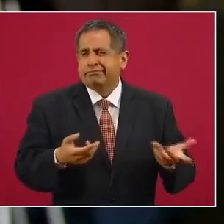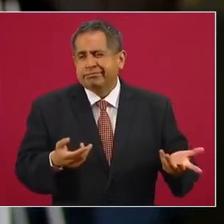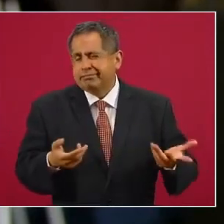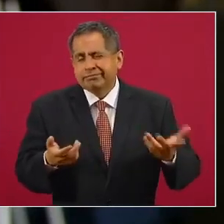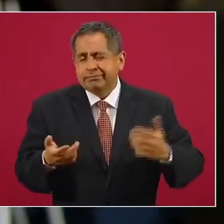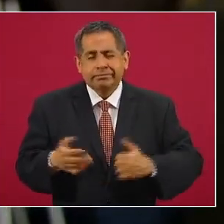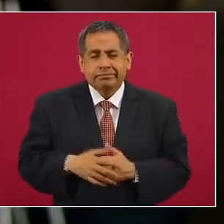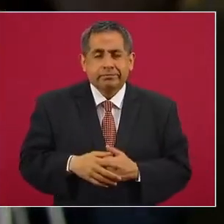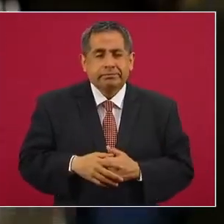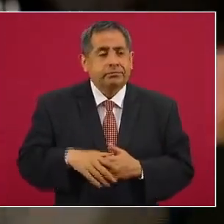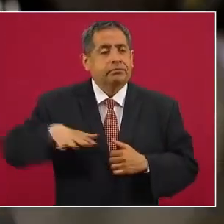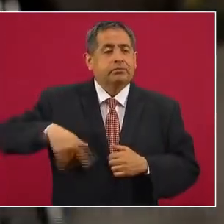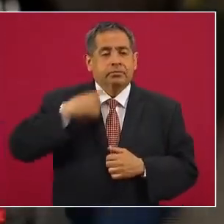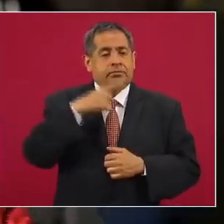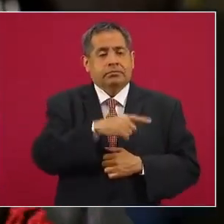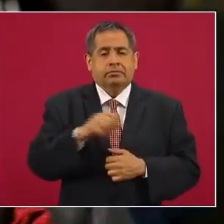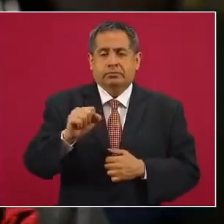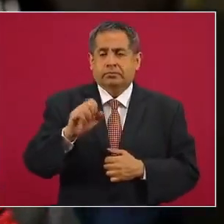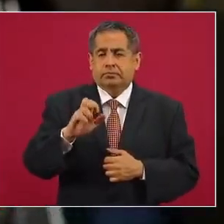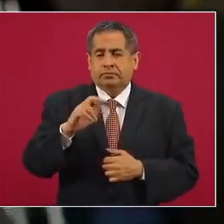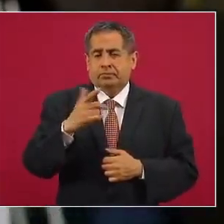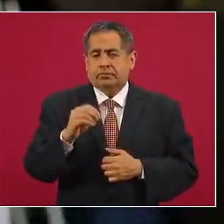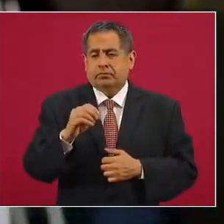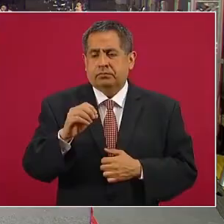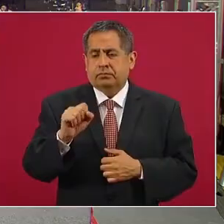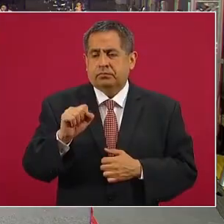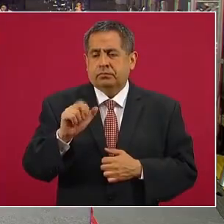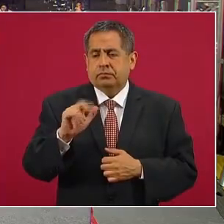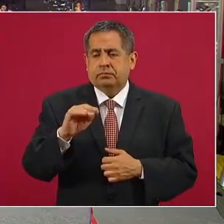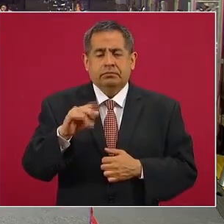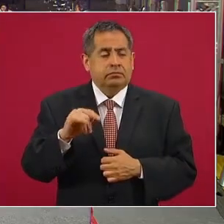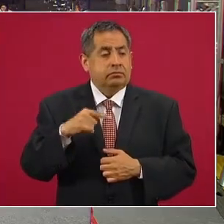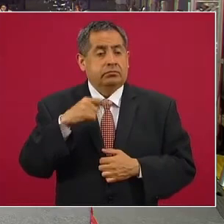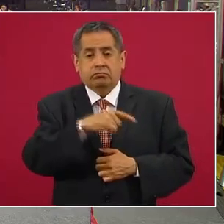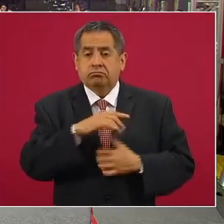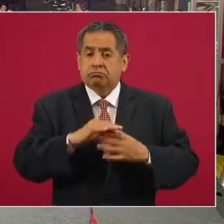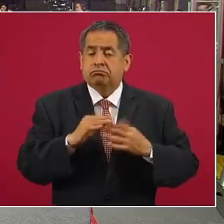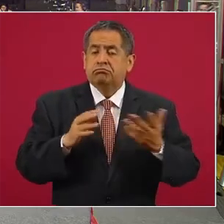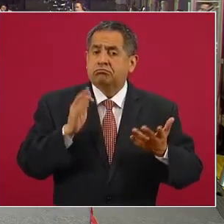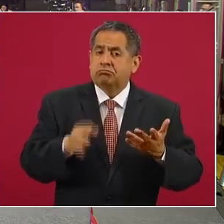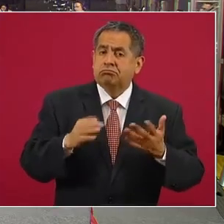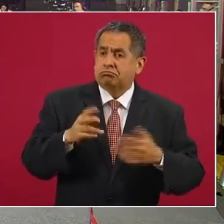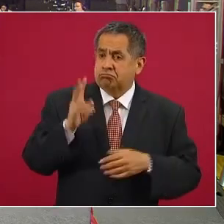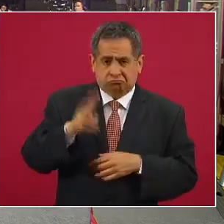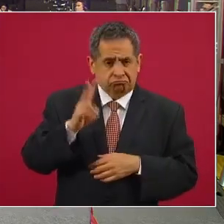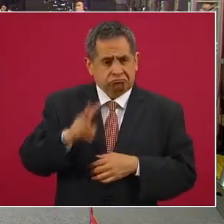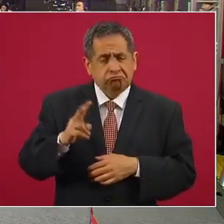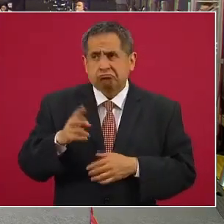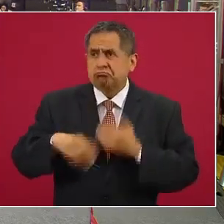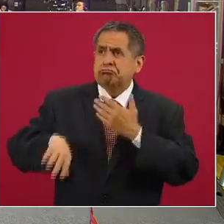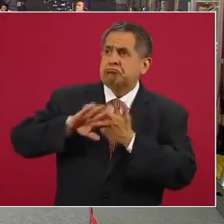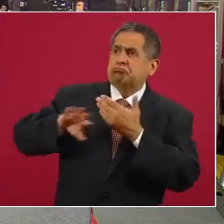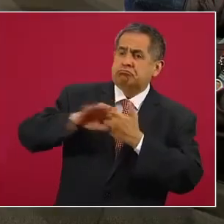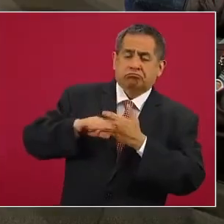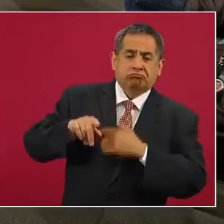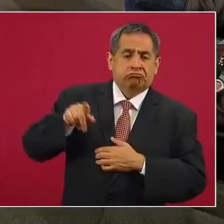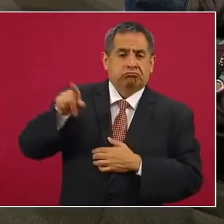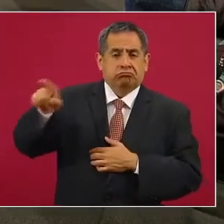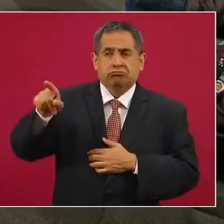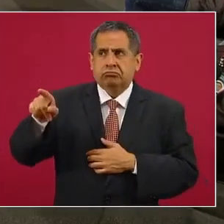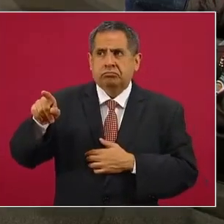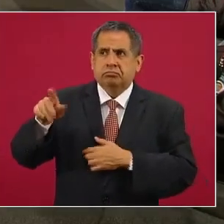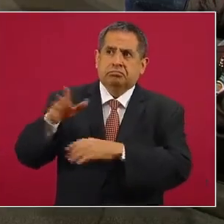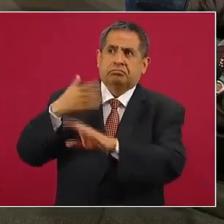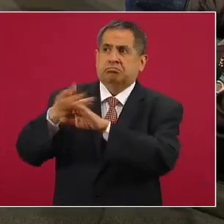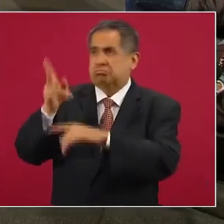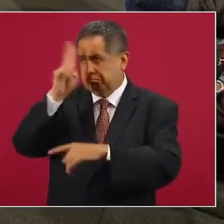bien, como dice Sergio Sarmiento, admite que se le está golpeando, que usted no es el más golpeado,